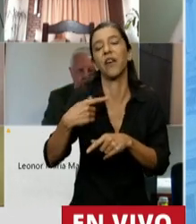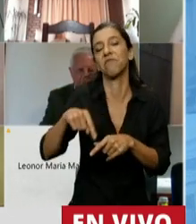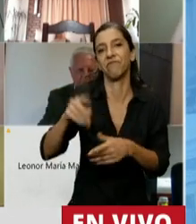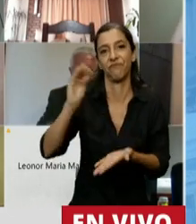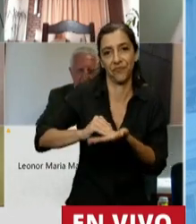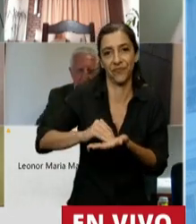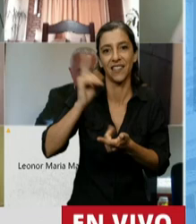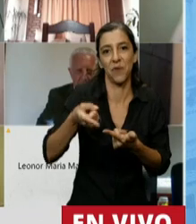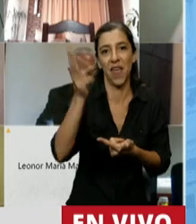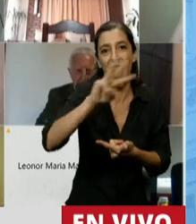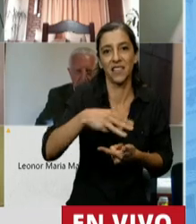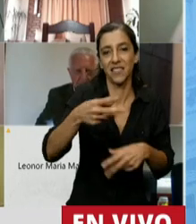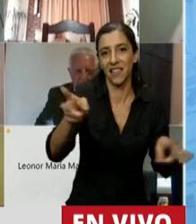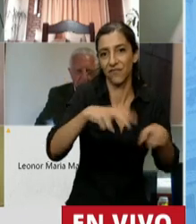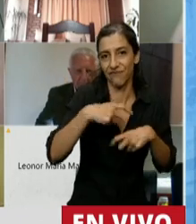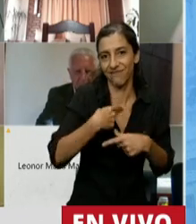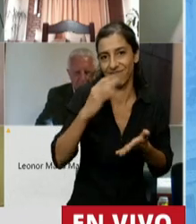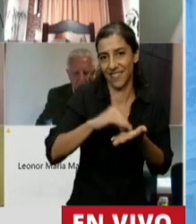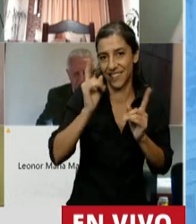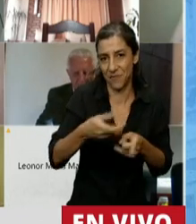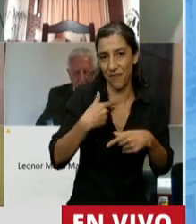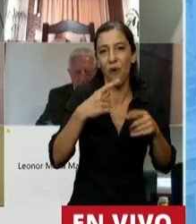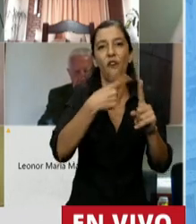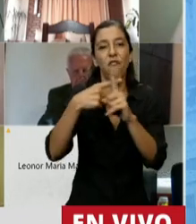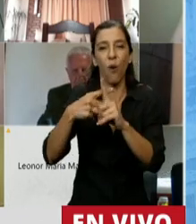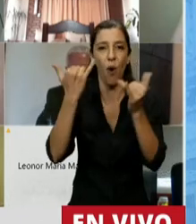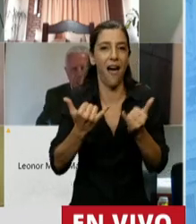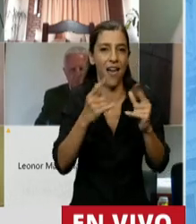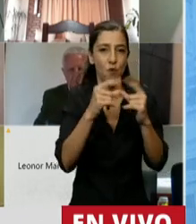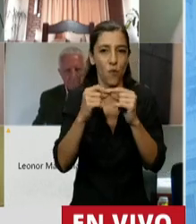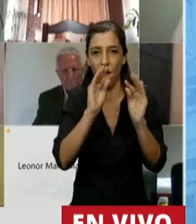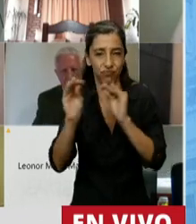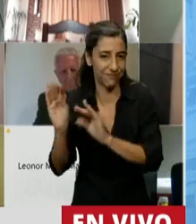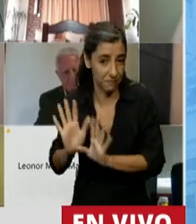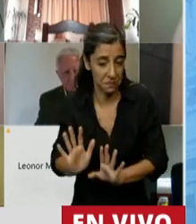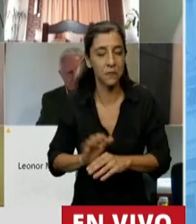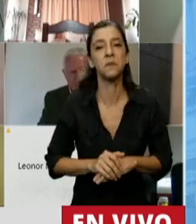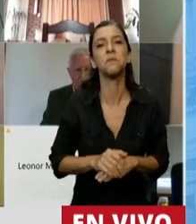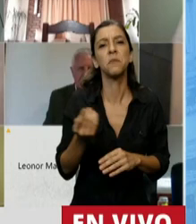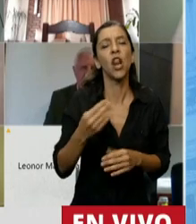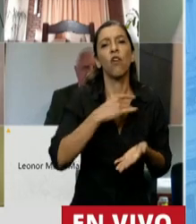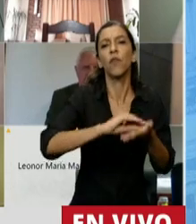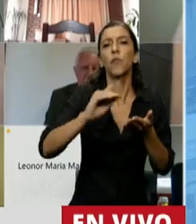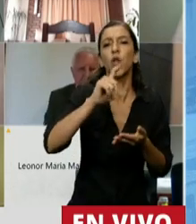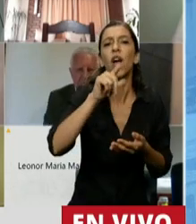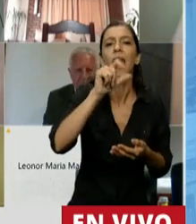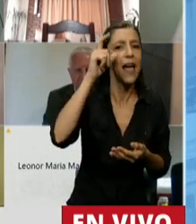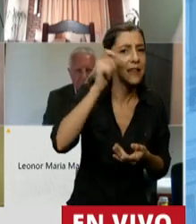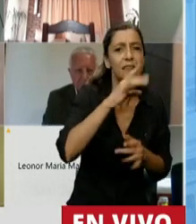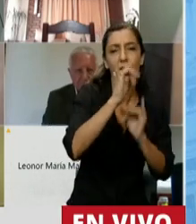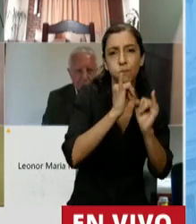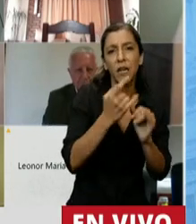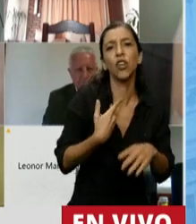a los números como pedía el diputado Cacase. ¿Cuál fue el resultado de la aplicación de esta fórmula desde el 2008